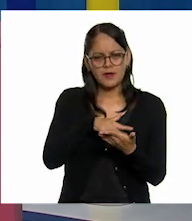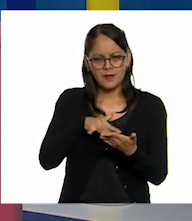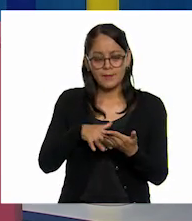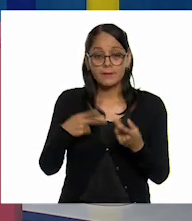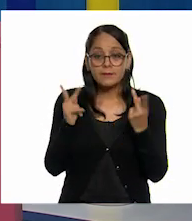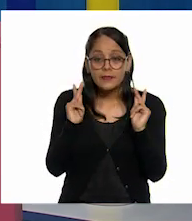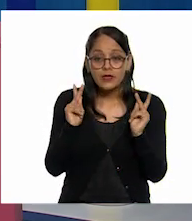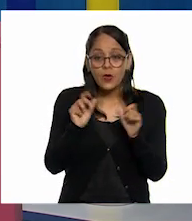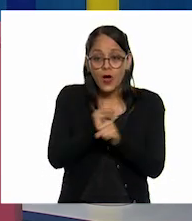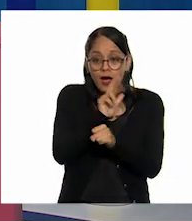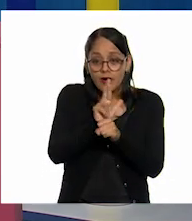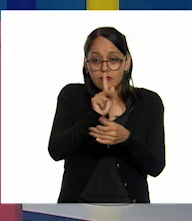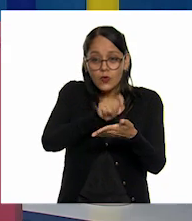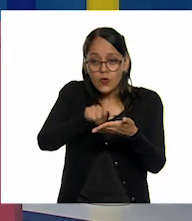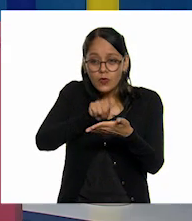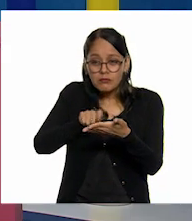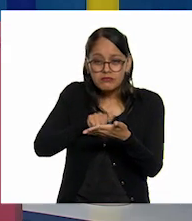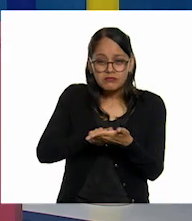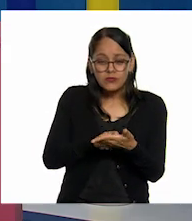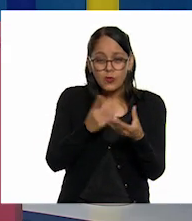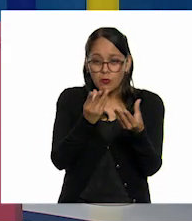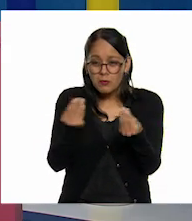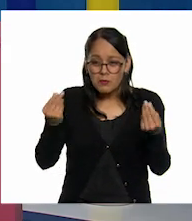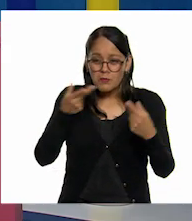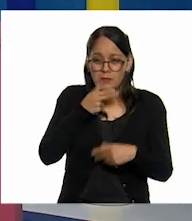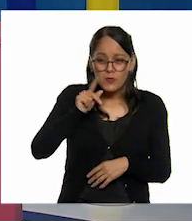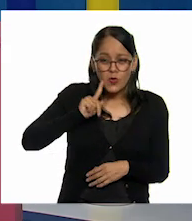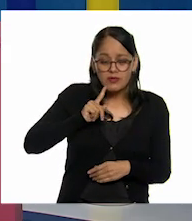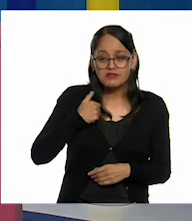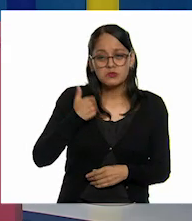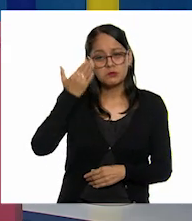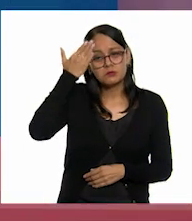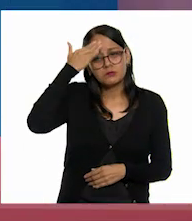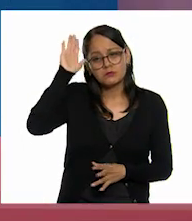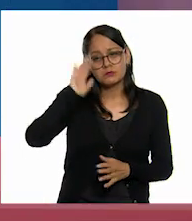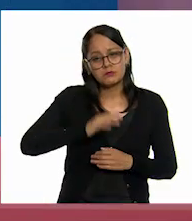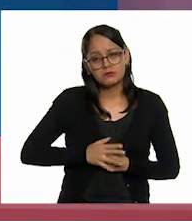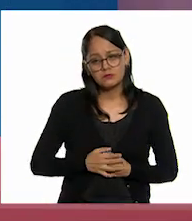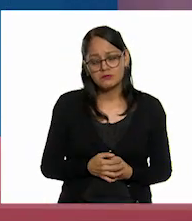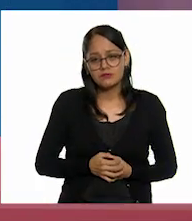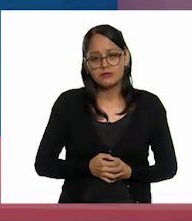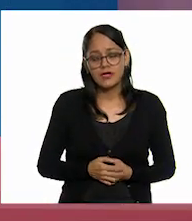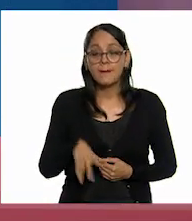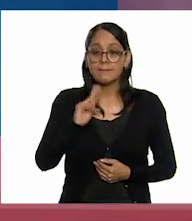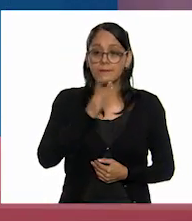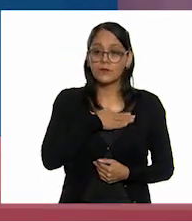conozco tantos escritores y escritoras como él. Pero bueno,